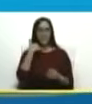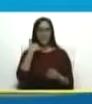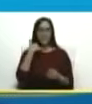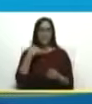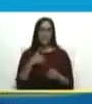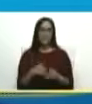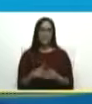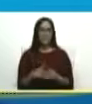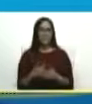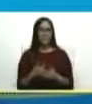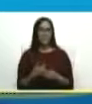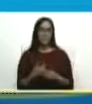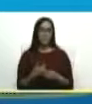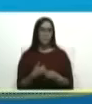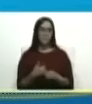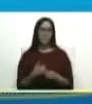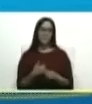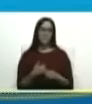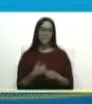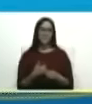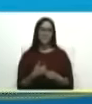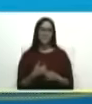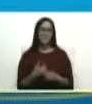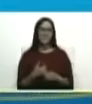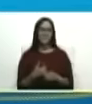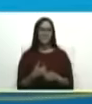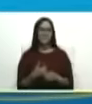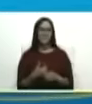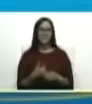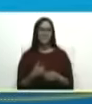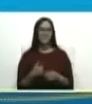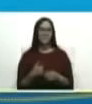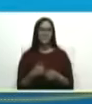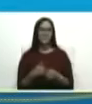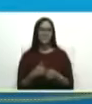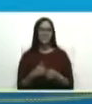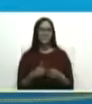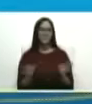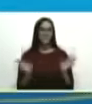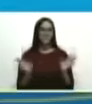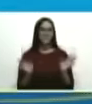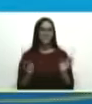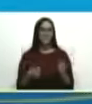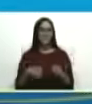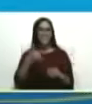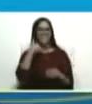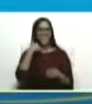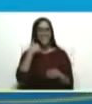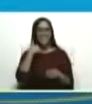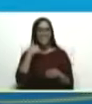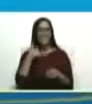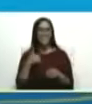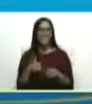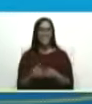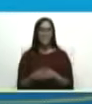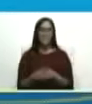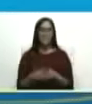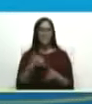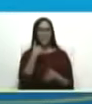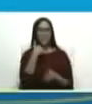Usted me escribe, compadre, y yo lo leo, a menos que esté en una reunión y el teléfono esté fuera de la reunión para que no me